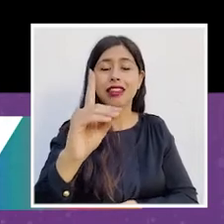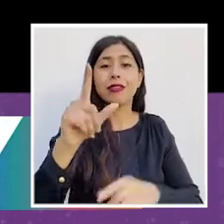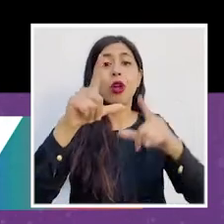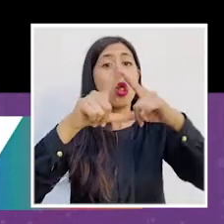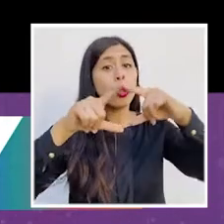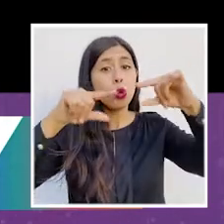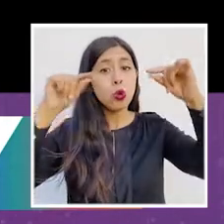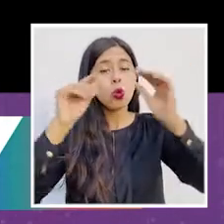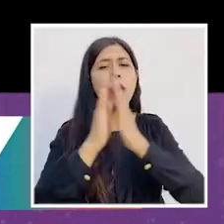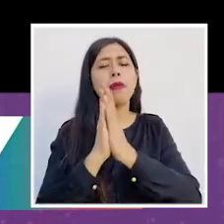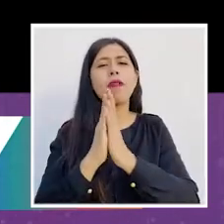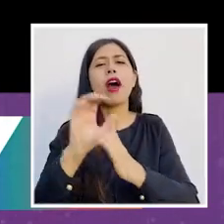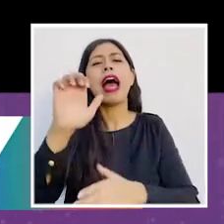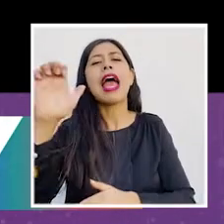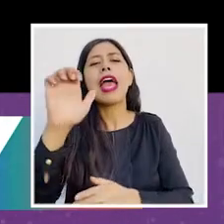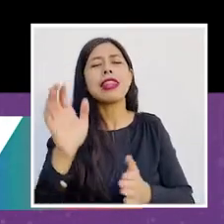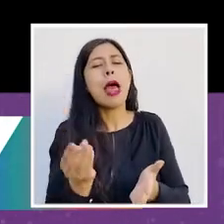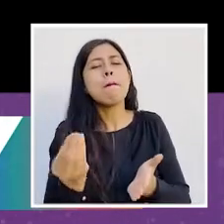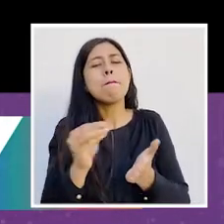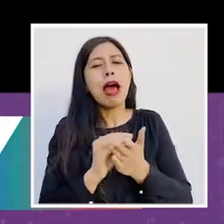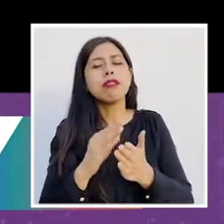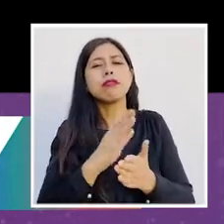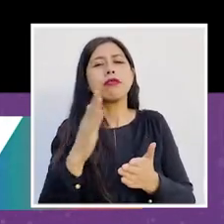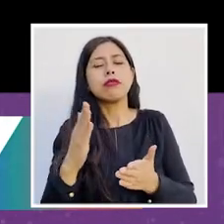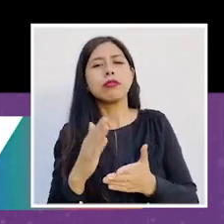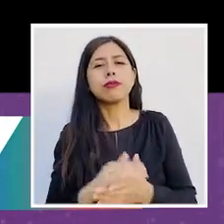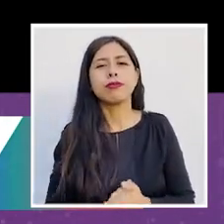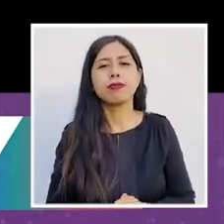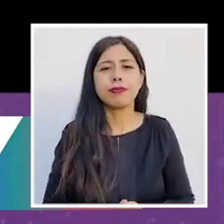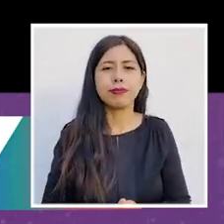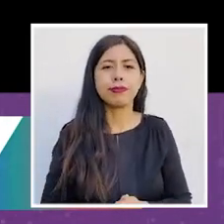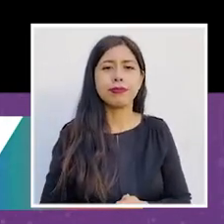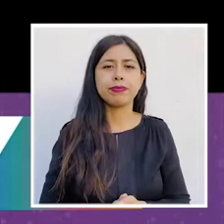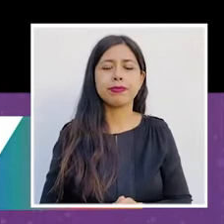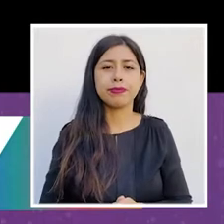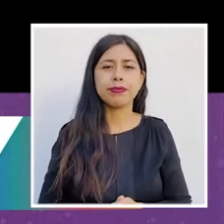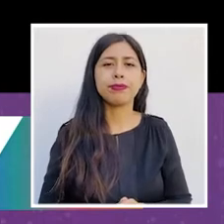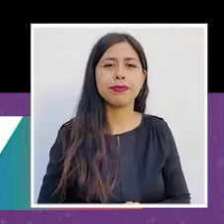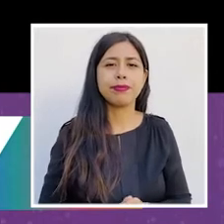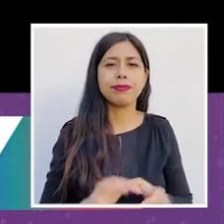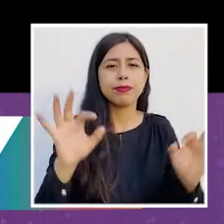a pedirle a la luna que se mueva un poquito más hacia el este, en este caso a la izquierda.